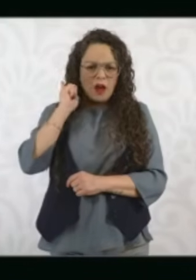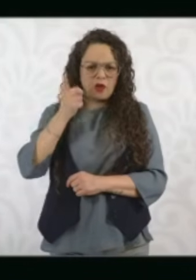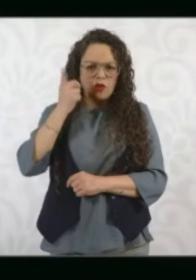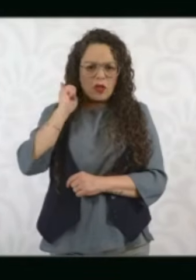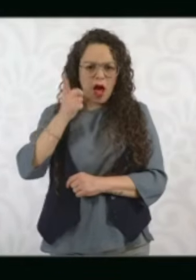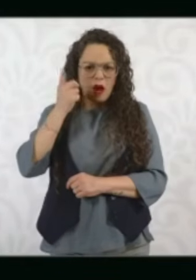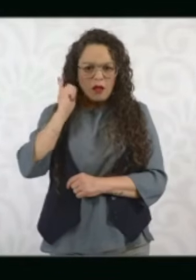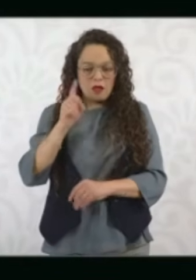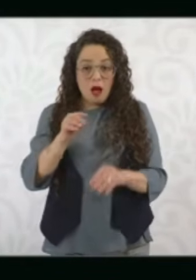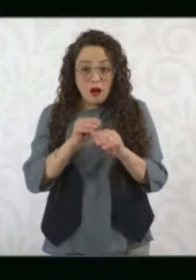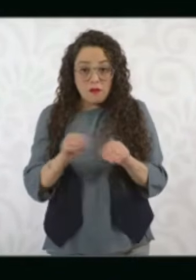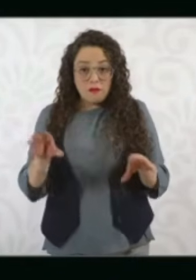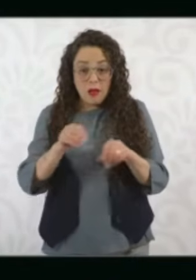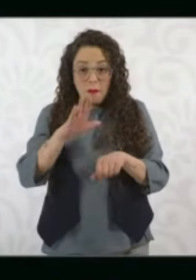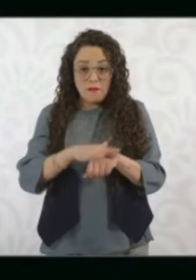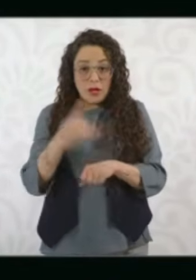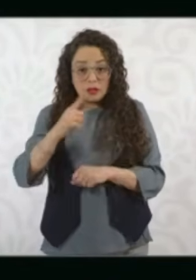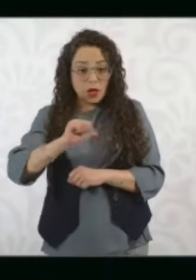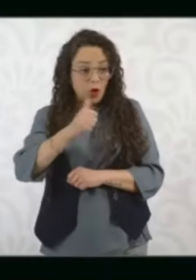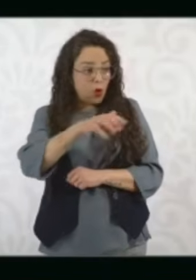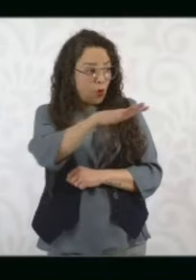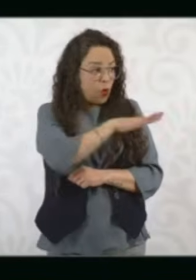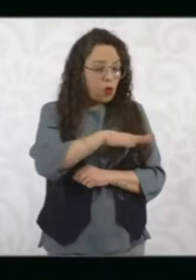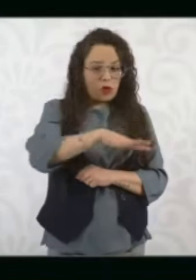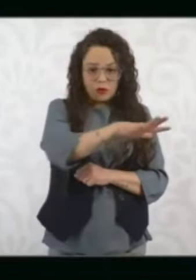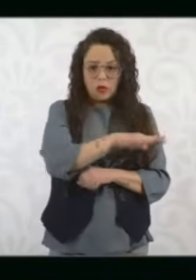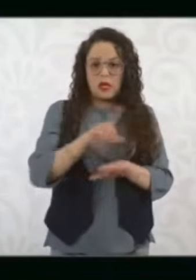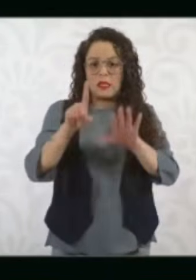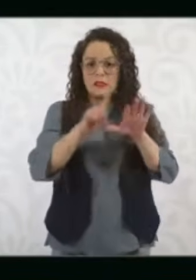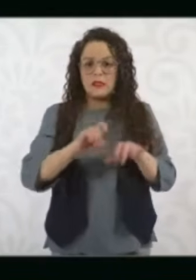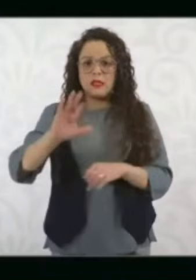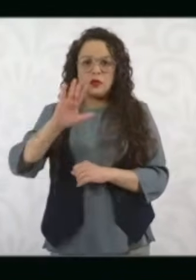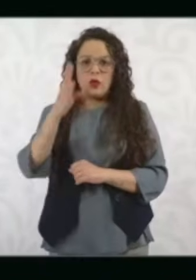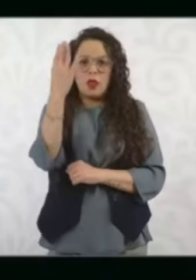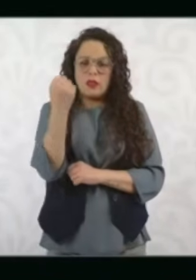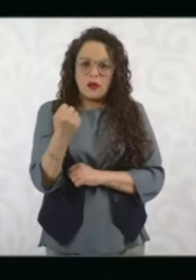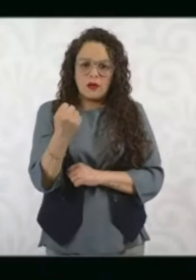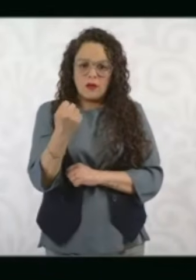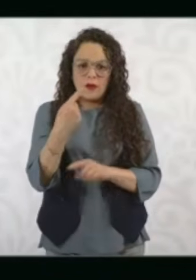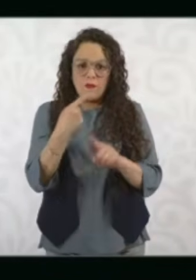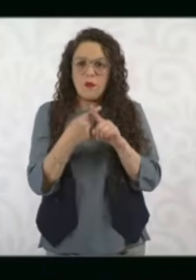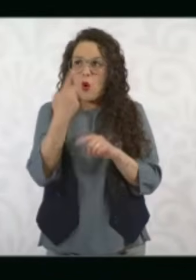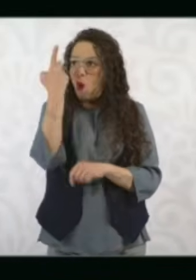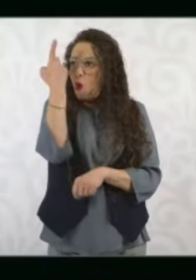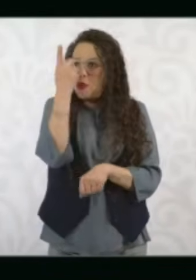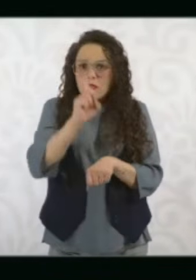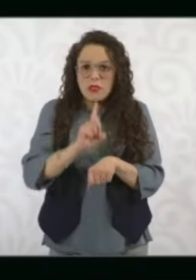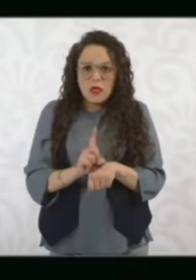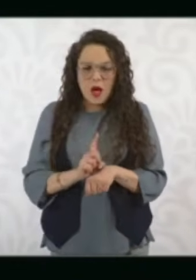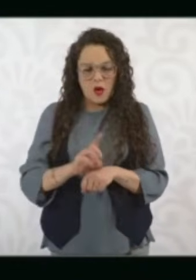mucho más elevadas que las demás. 159 publicaciones al día.